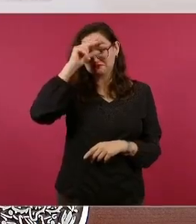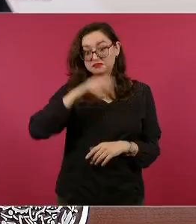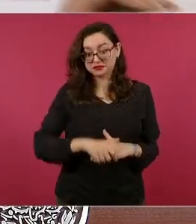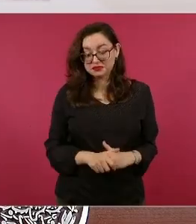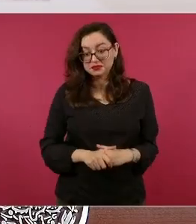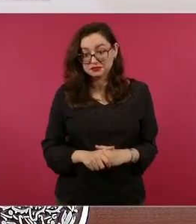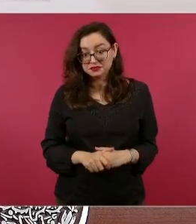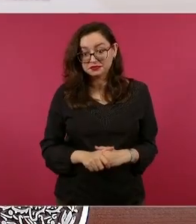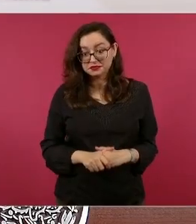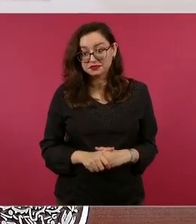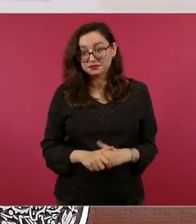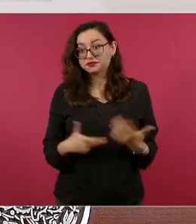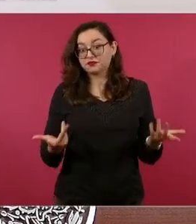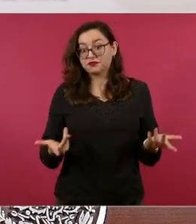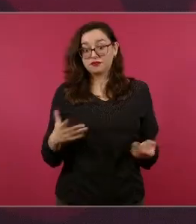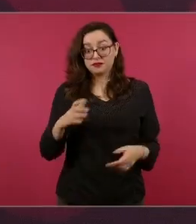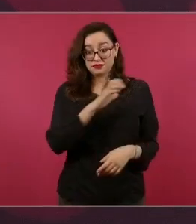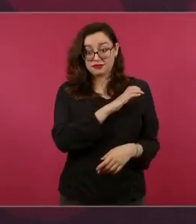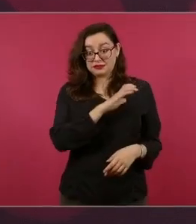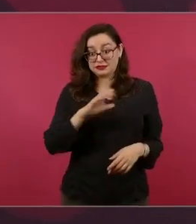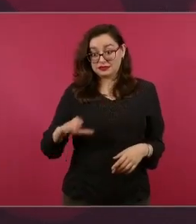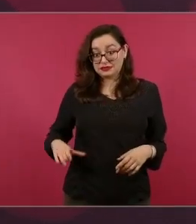Y aun cuando todos